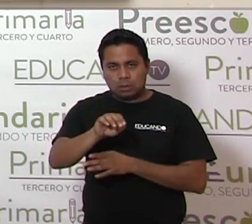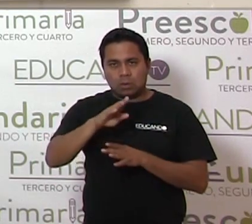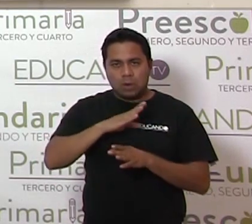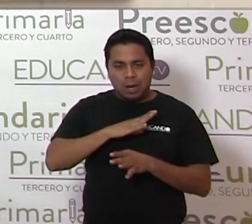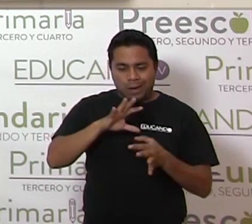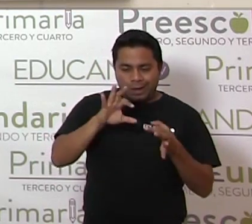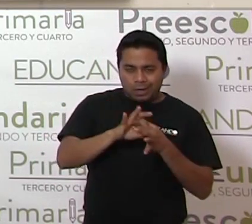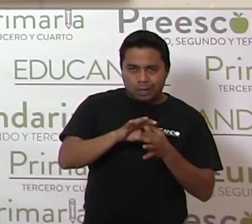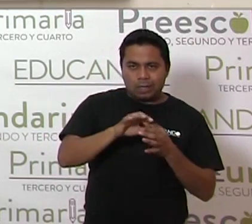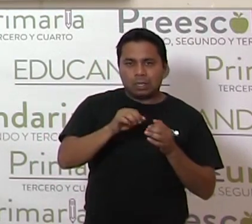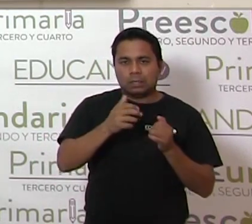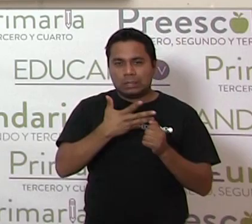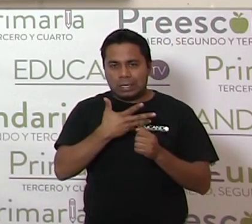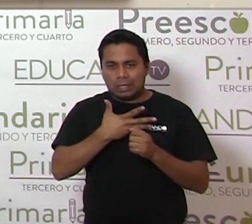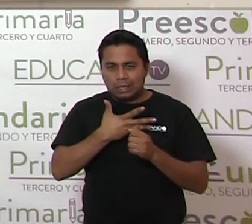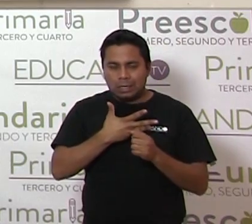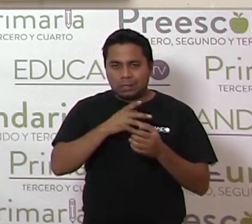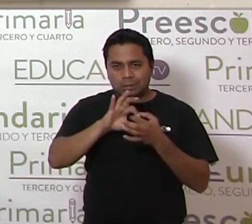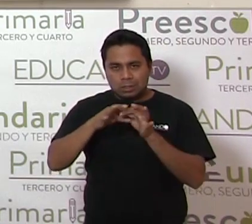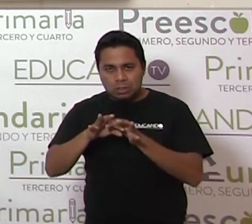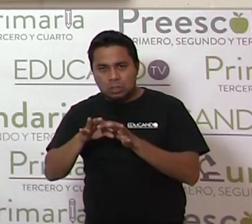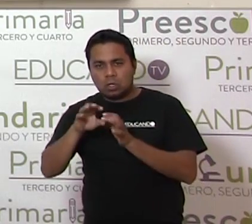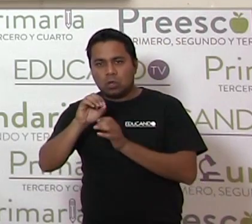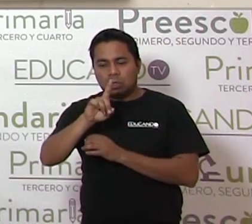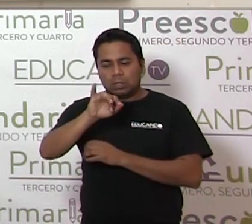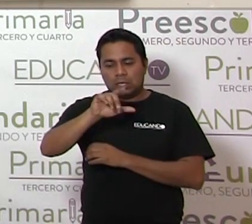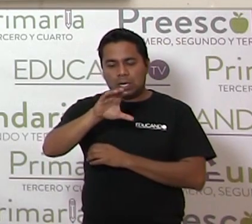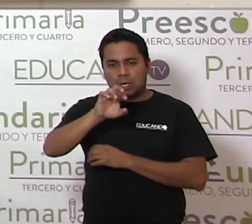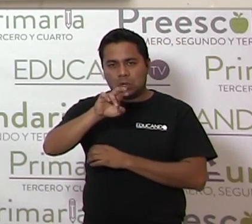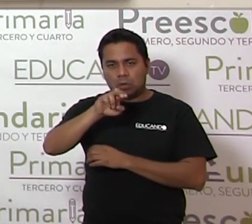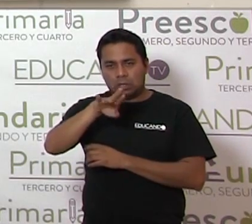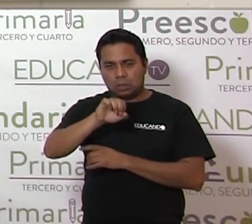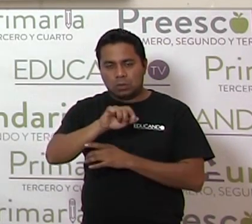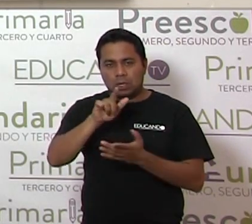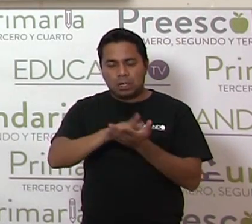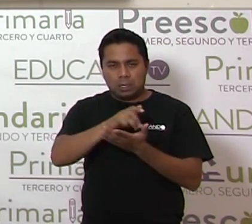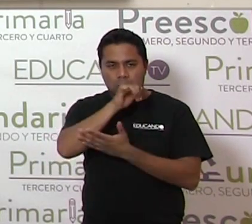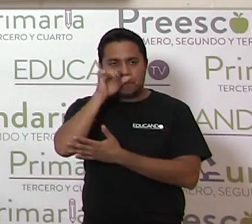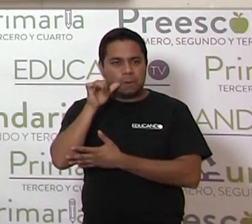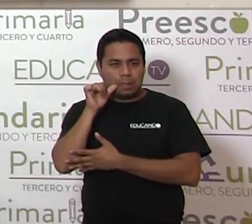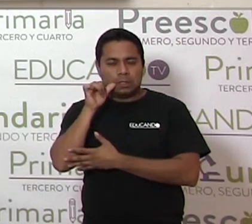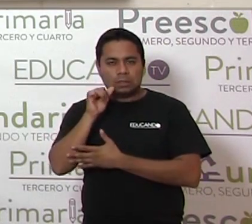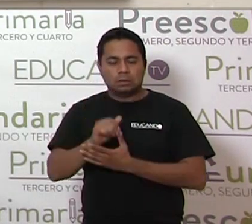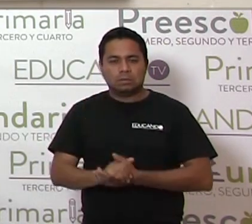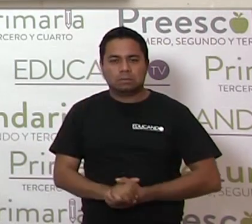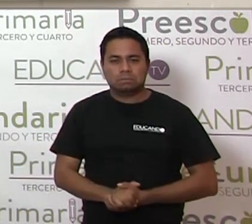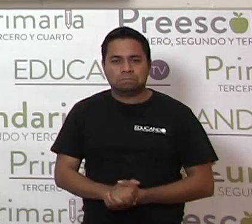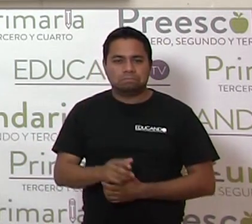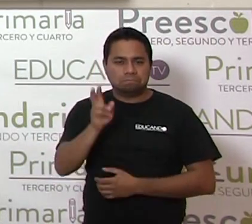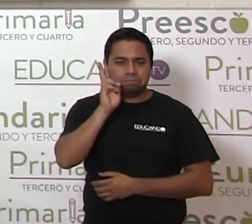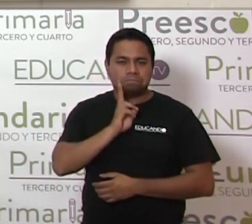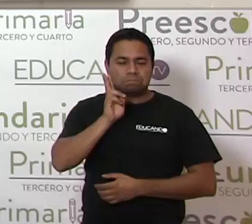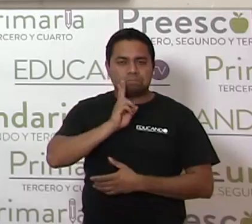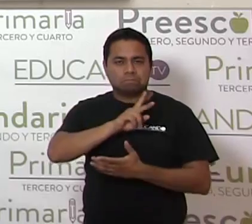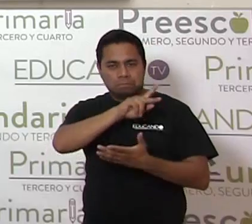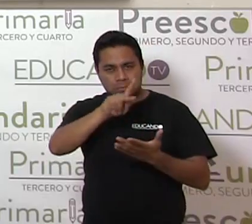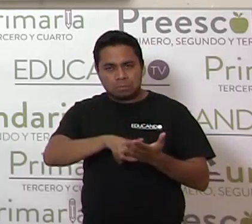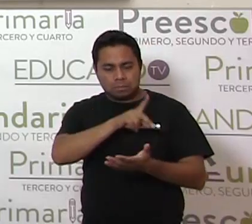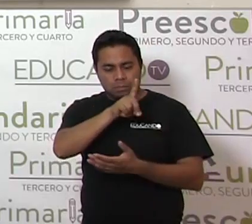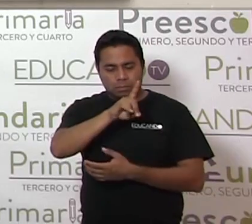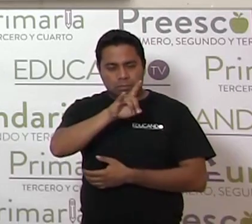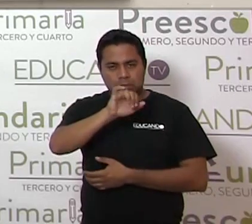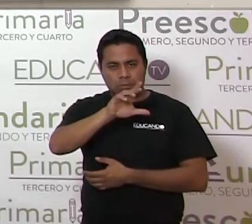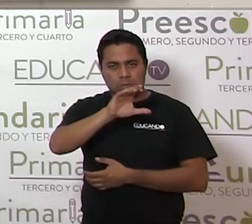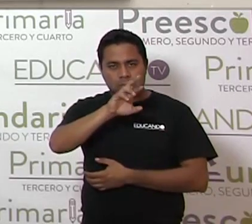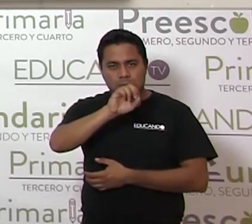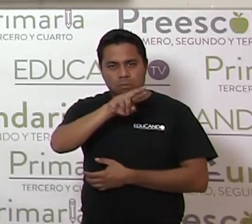o diacrónico? A la Ley Juárez. A ver, nuevamente, diacrónico, uno